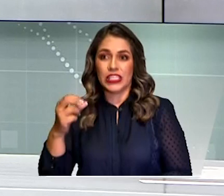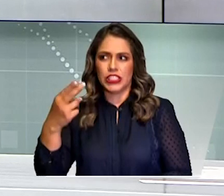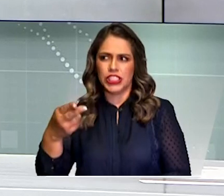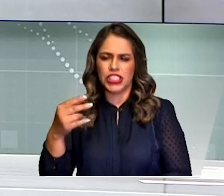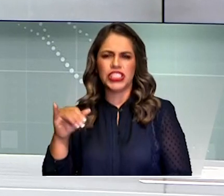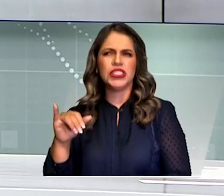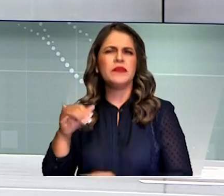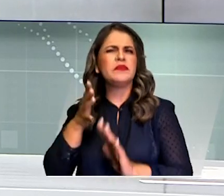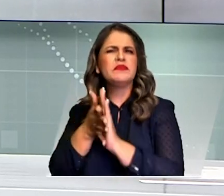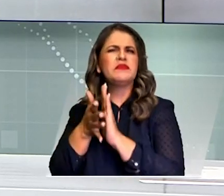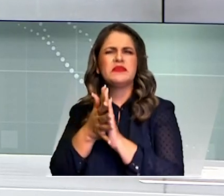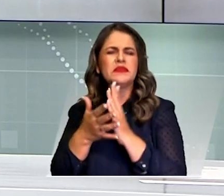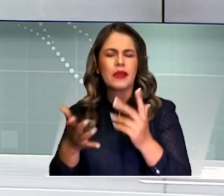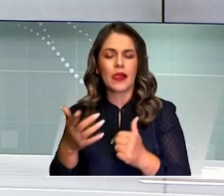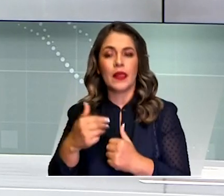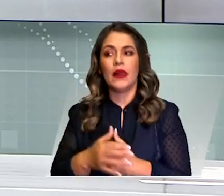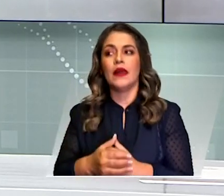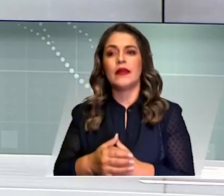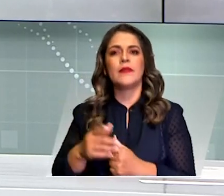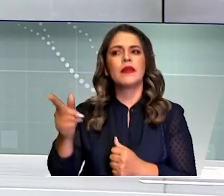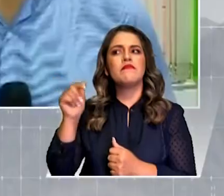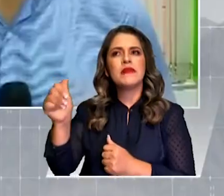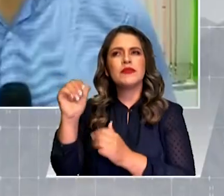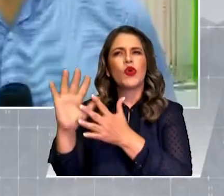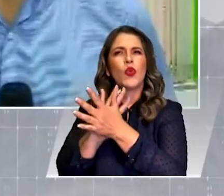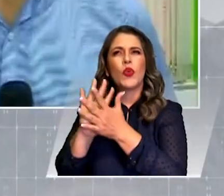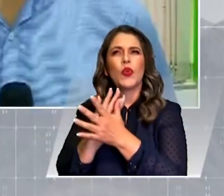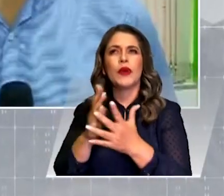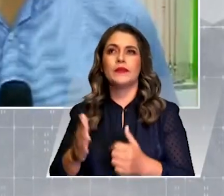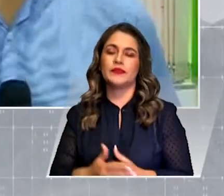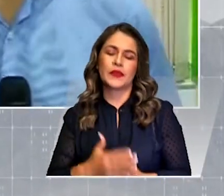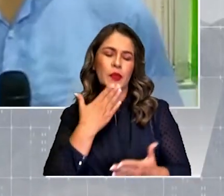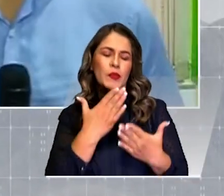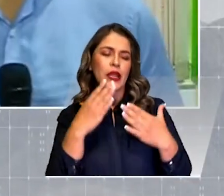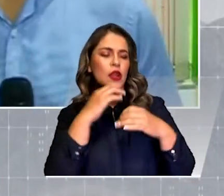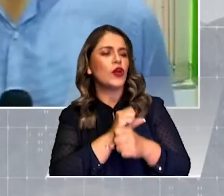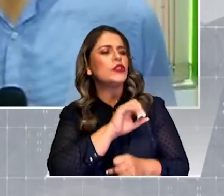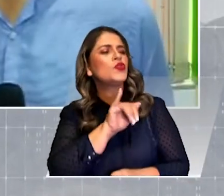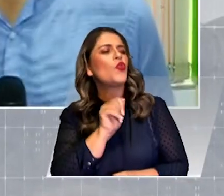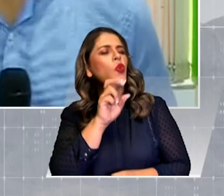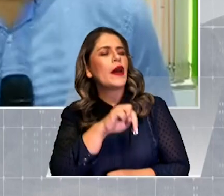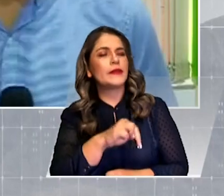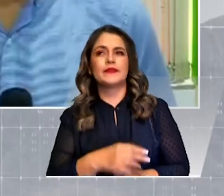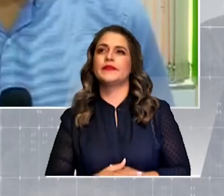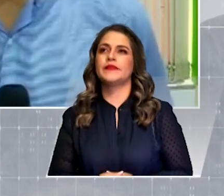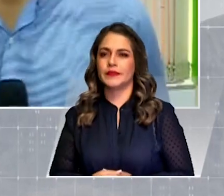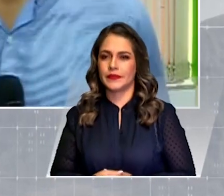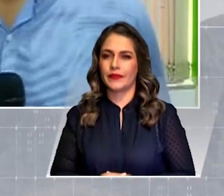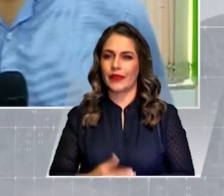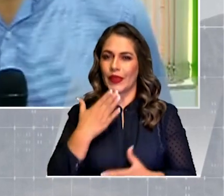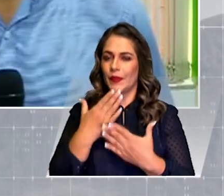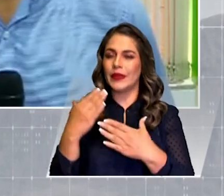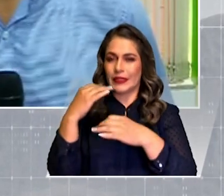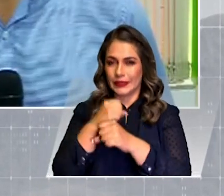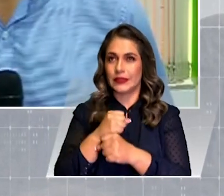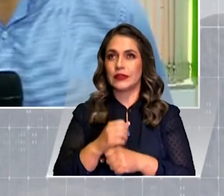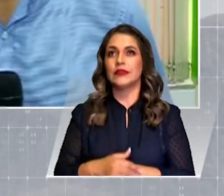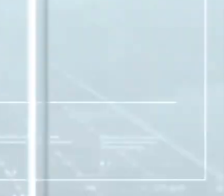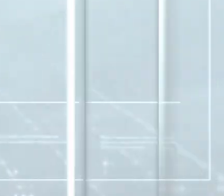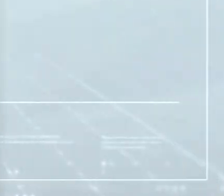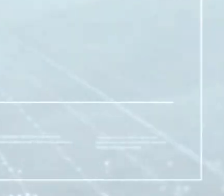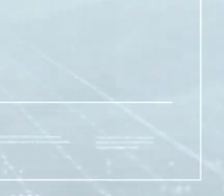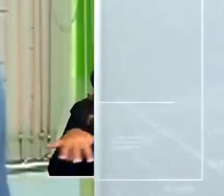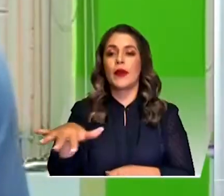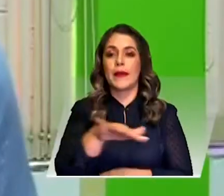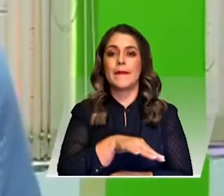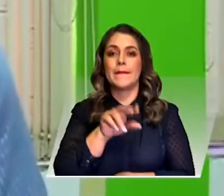que hace de la jornada juan carlos castaño buenas noches y adelante lo escuchamos hola qué tal muy buenas noches los saludos del municipio de